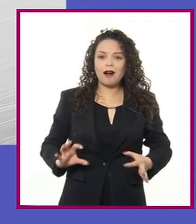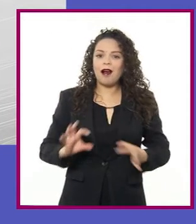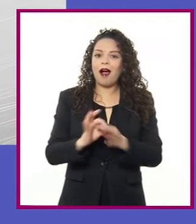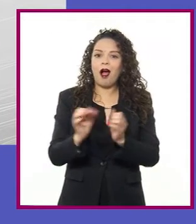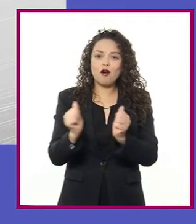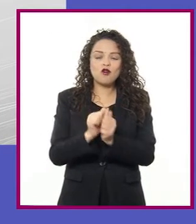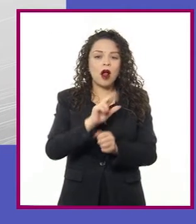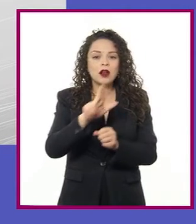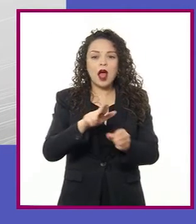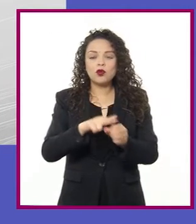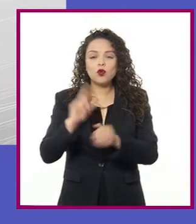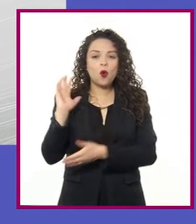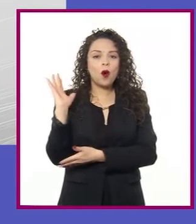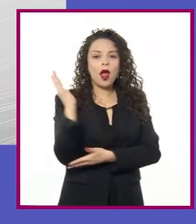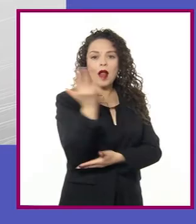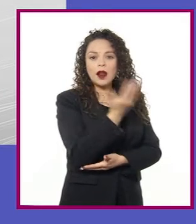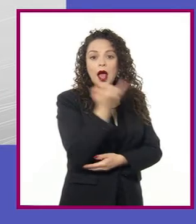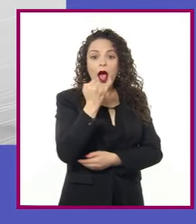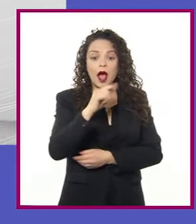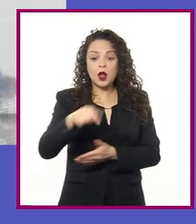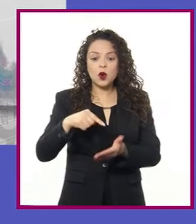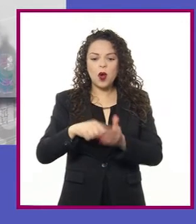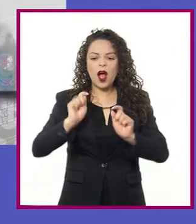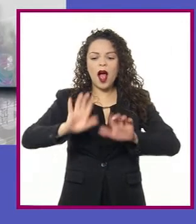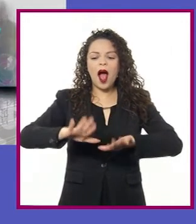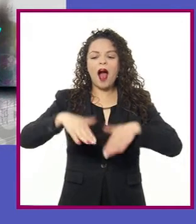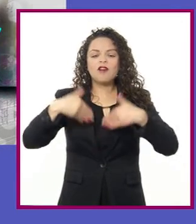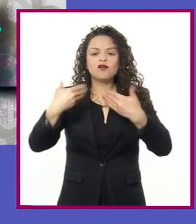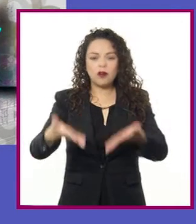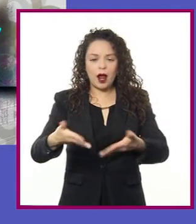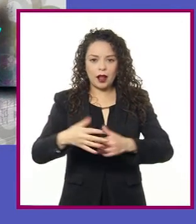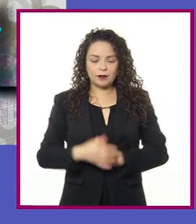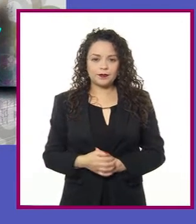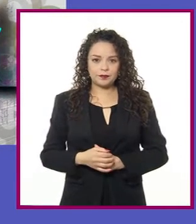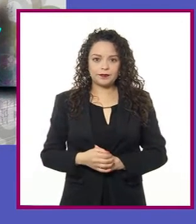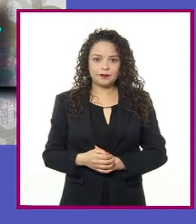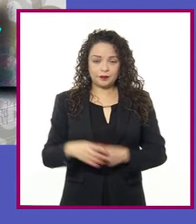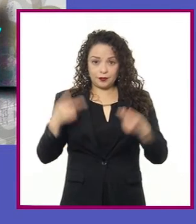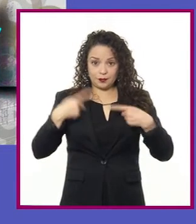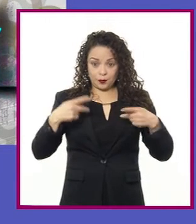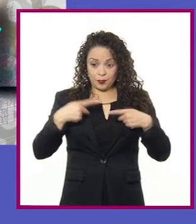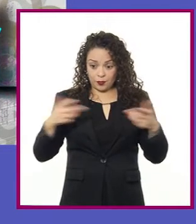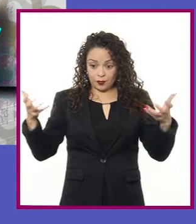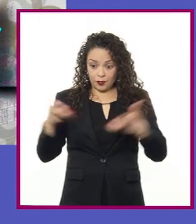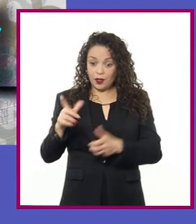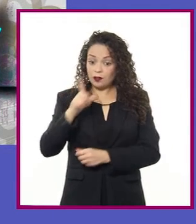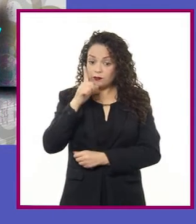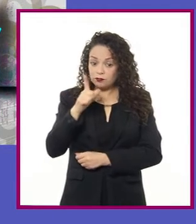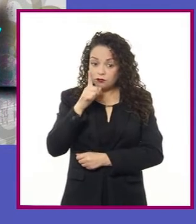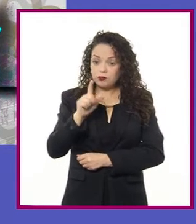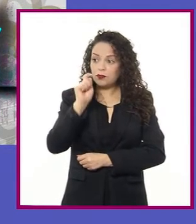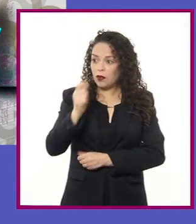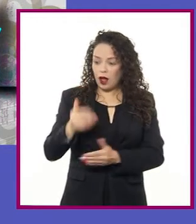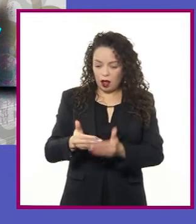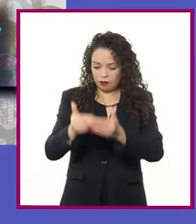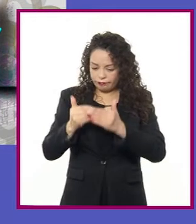casi siempre con ambientes exteriores. La luz artificial indica un interior o un ambiente